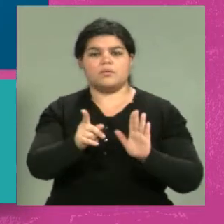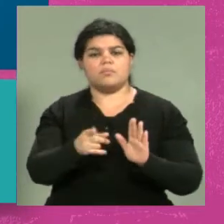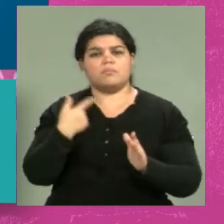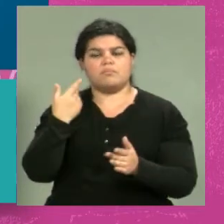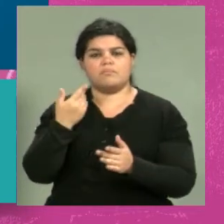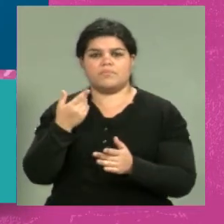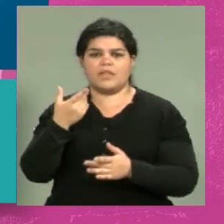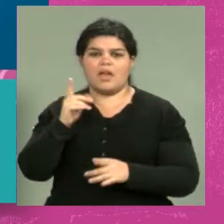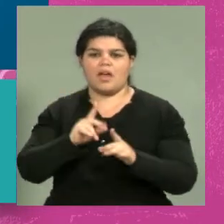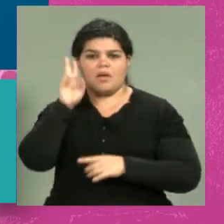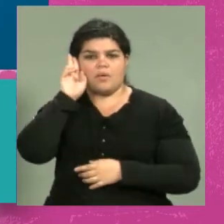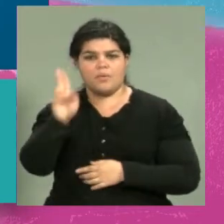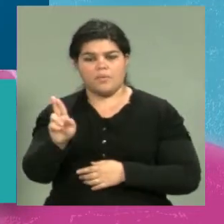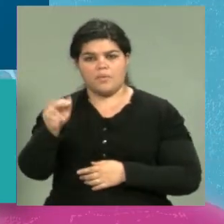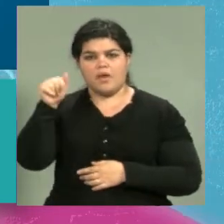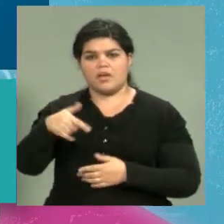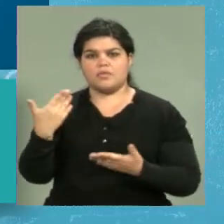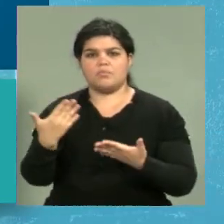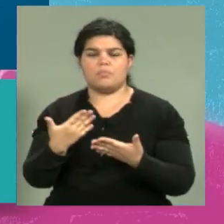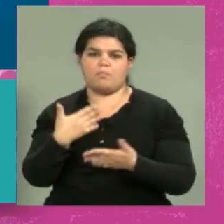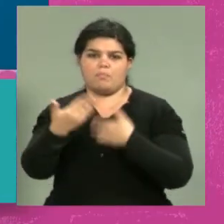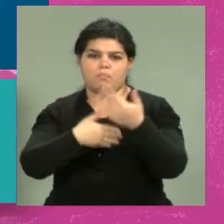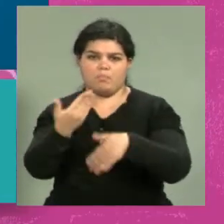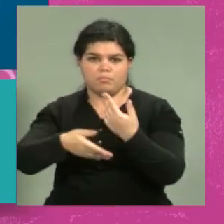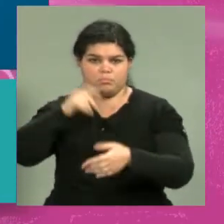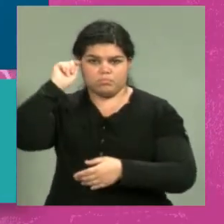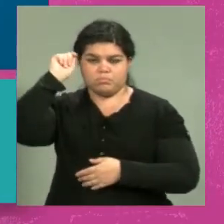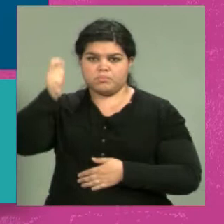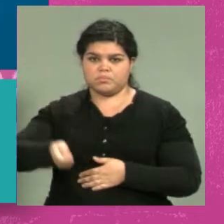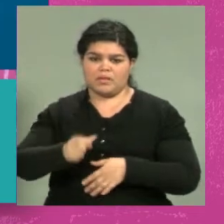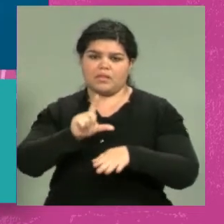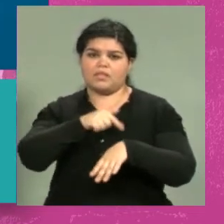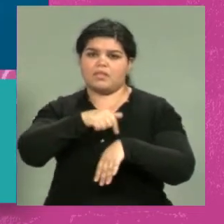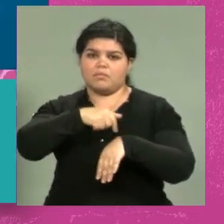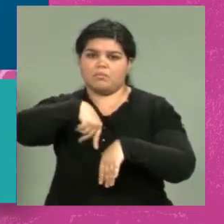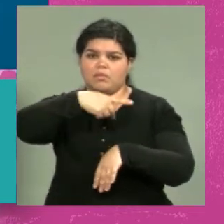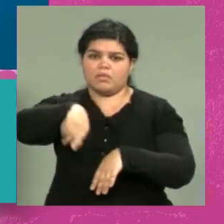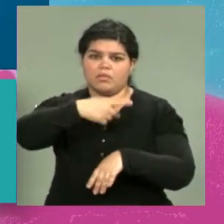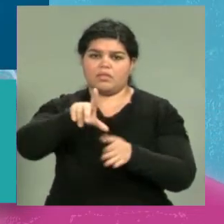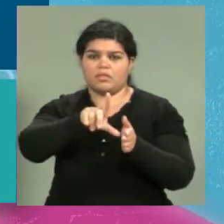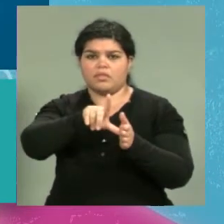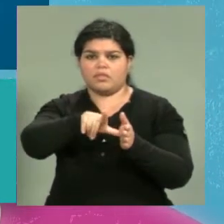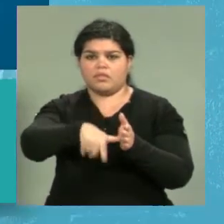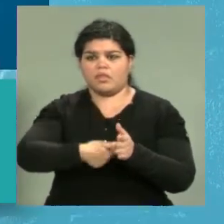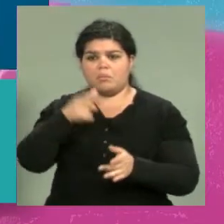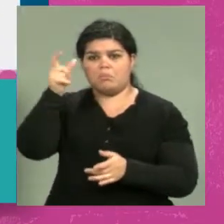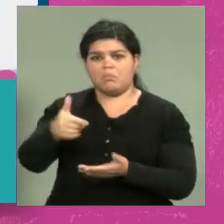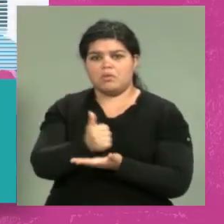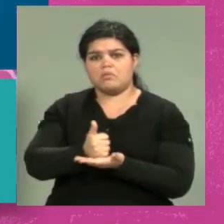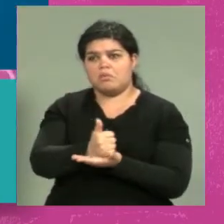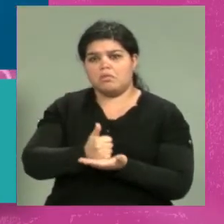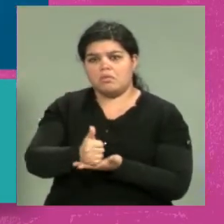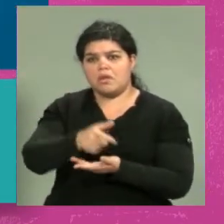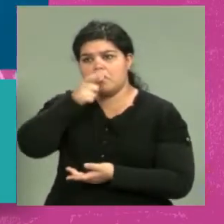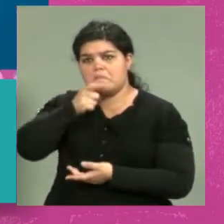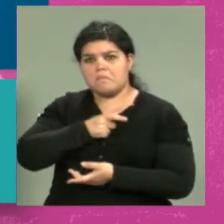desgasta mediante un proceso judicial que lleva mucho tiempo, y la persona está esperando una respuesta judicial que quizás ya la